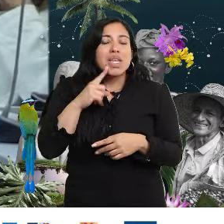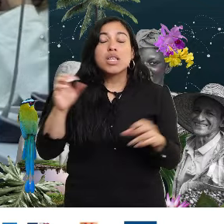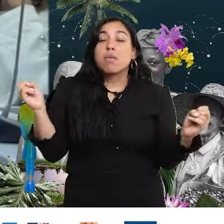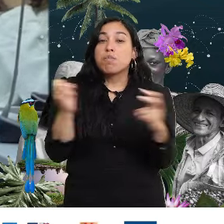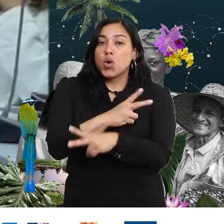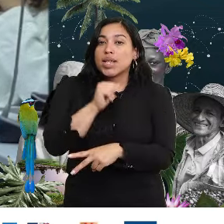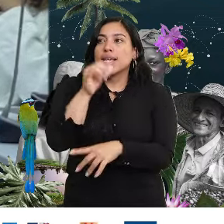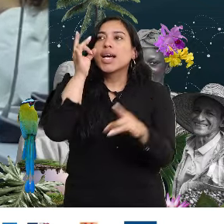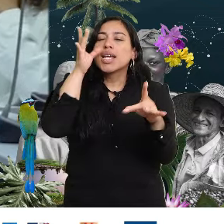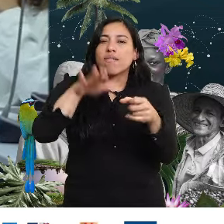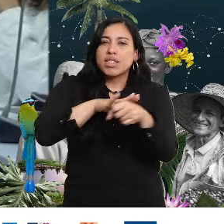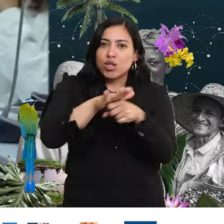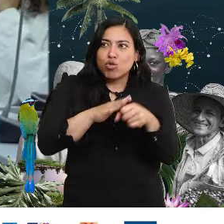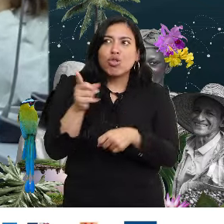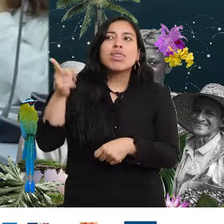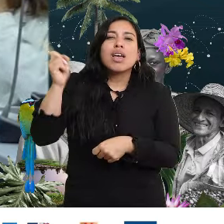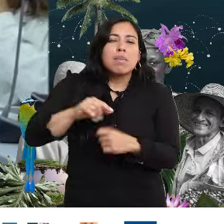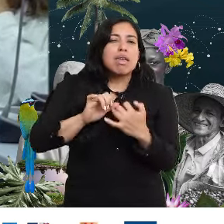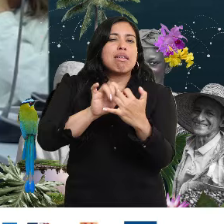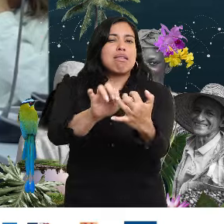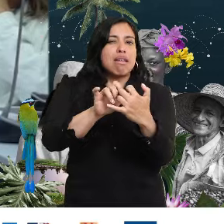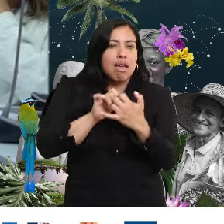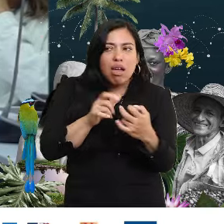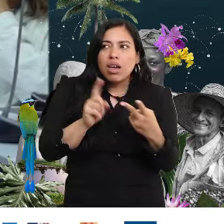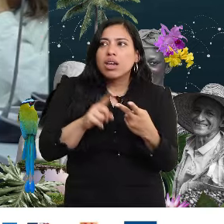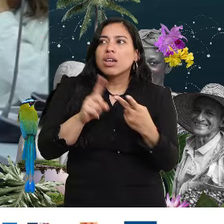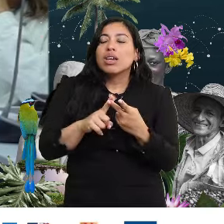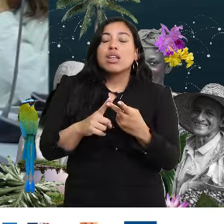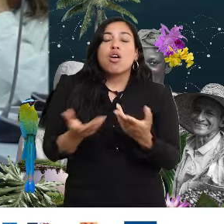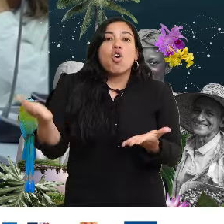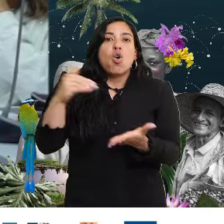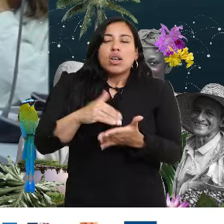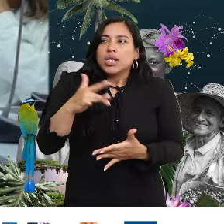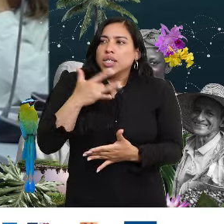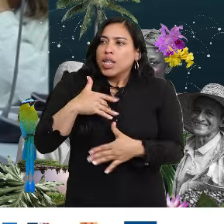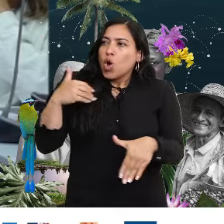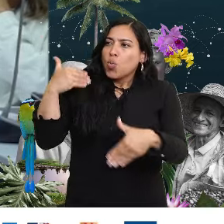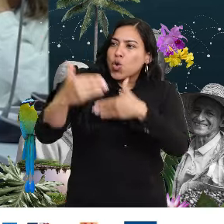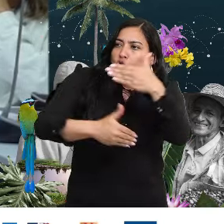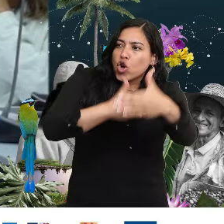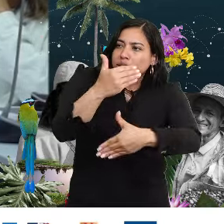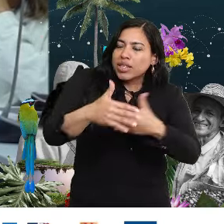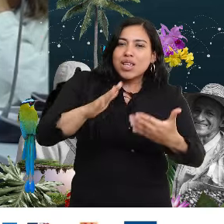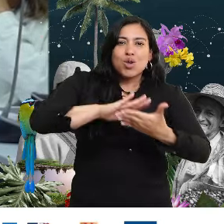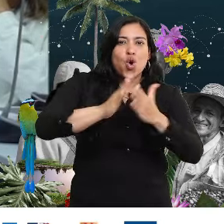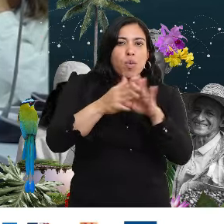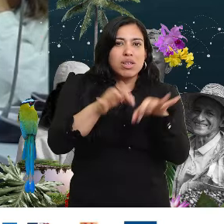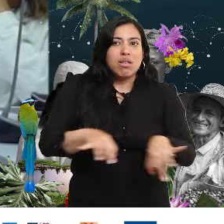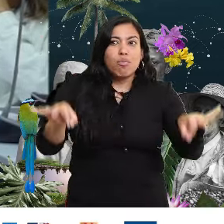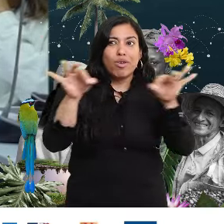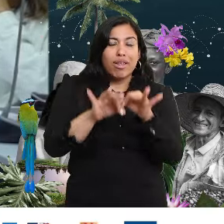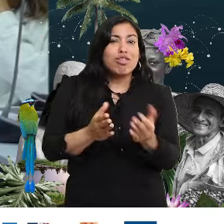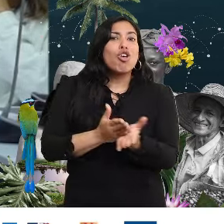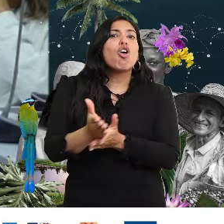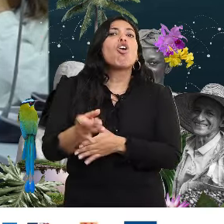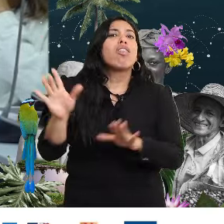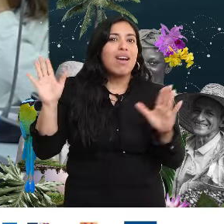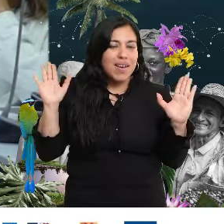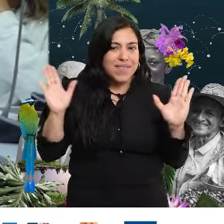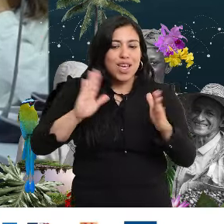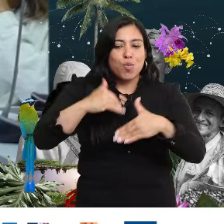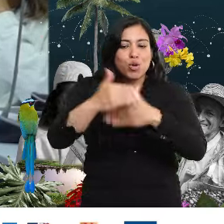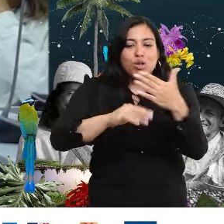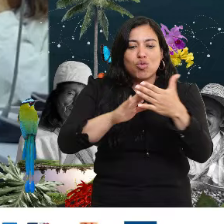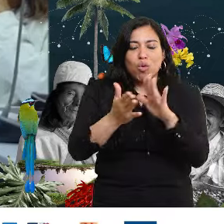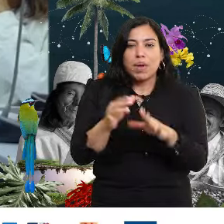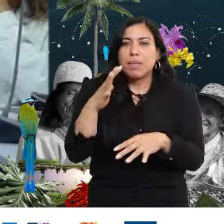violencia, de la guerra, de nuestro redescubrimiento con el proceso de paz que no termina de consolidarse, pero que evidentemente